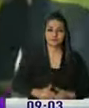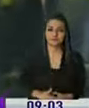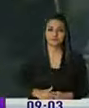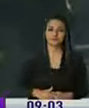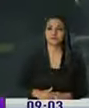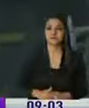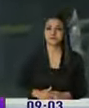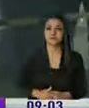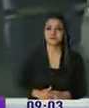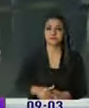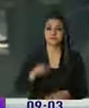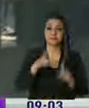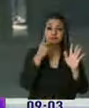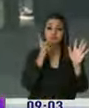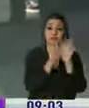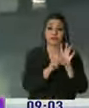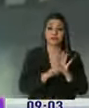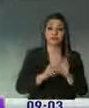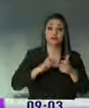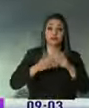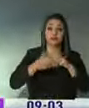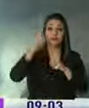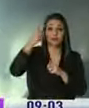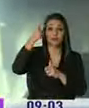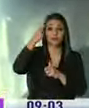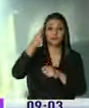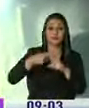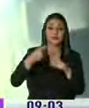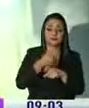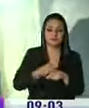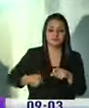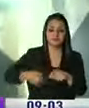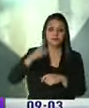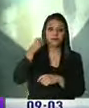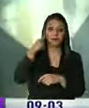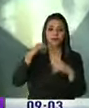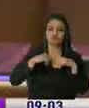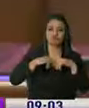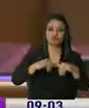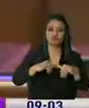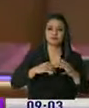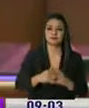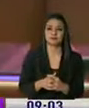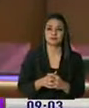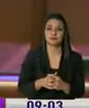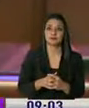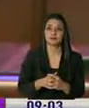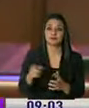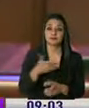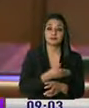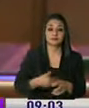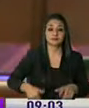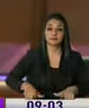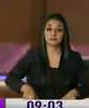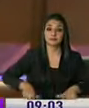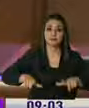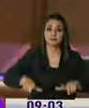Las denuncias por supuestas irregularidades en el gobierno del expresidente Rafael Correa no cesan. El actual jefe de Estado, Lenín